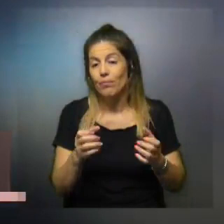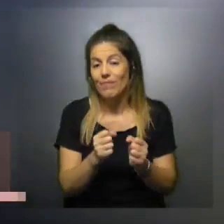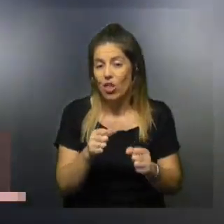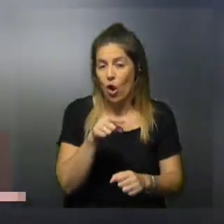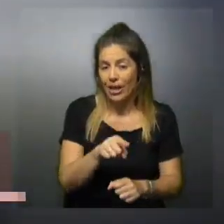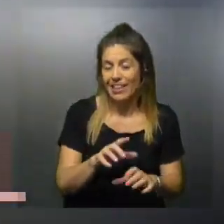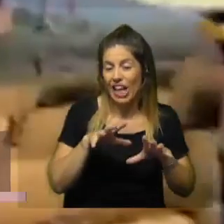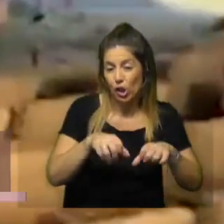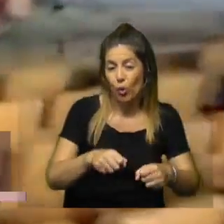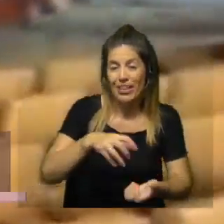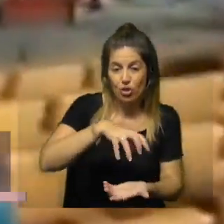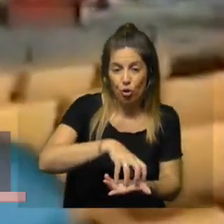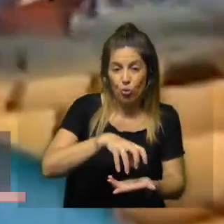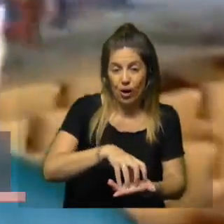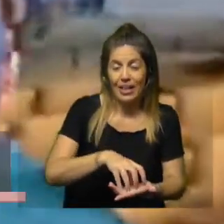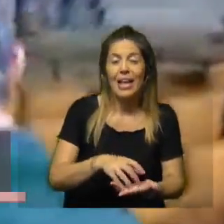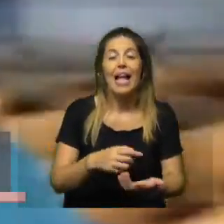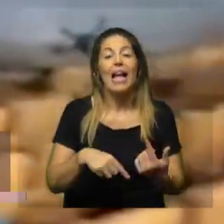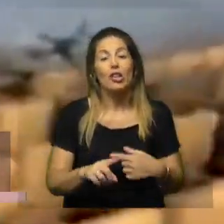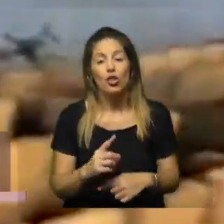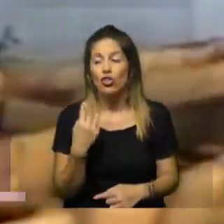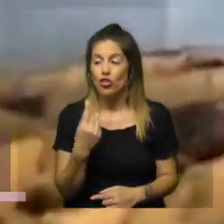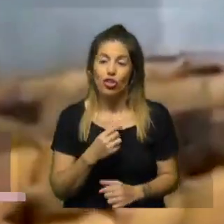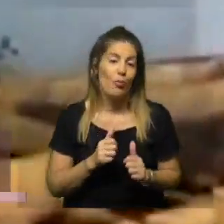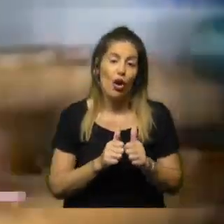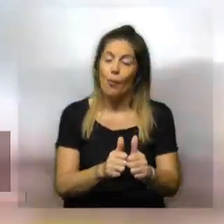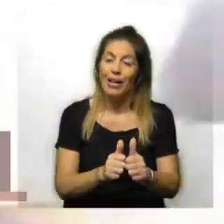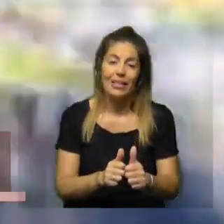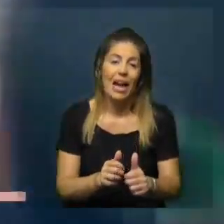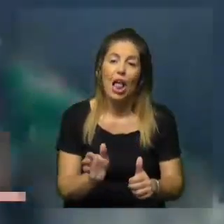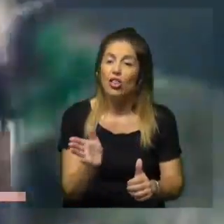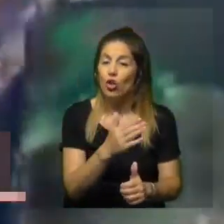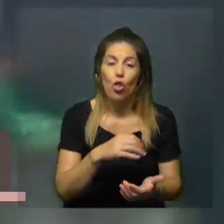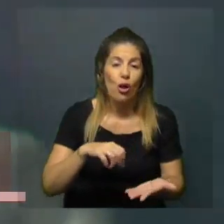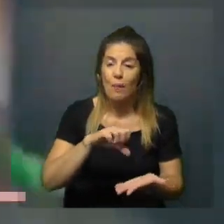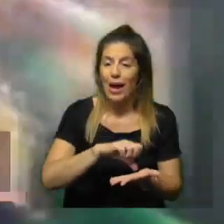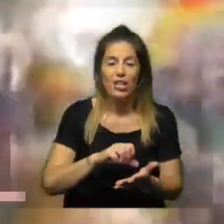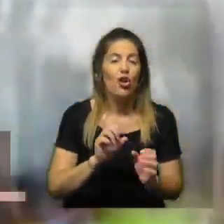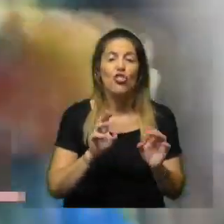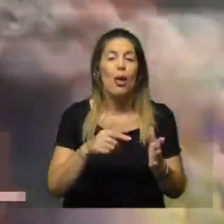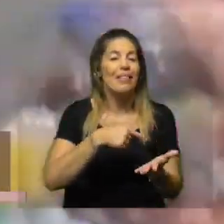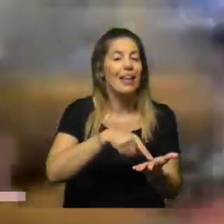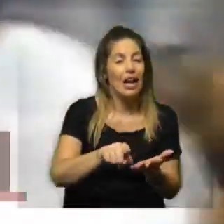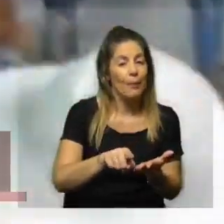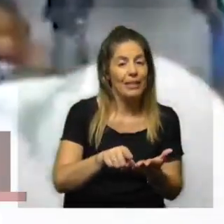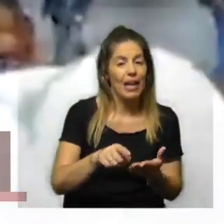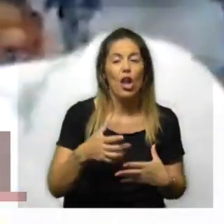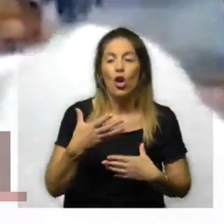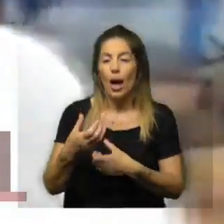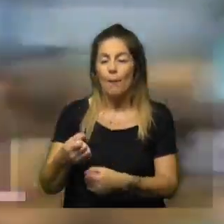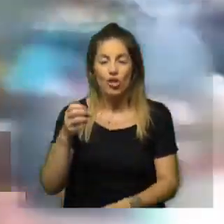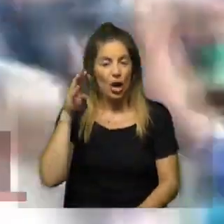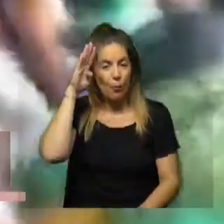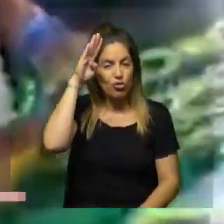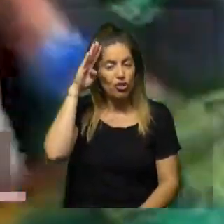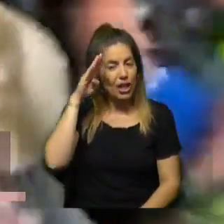Entonces debemos acompañar lo que está ocurriendo, que no es solo en Brasilia, fue en todo el país. Los bolsonaristas están dispuestos a todos. Ellos